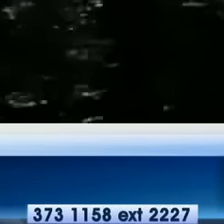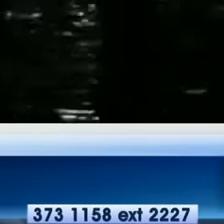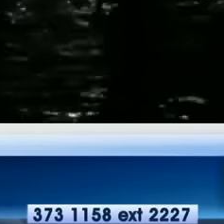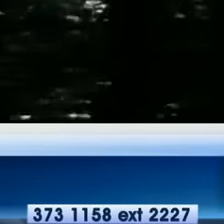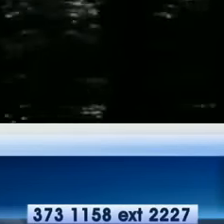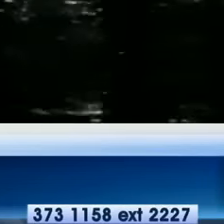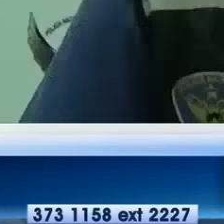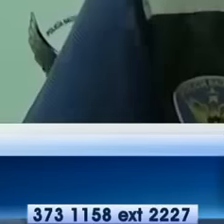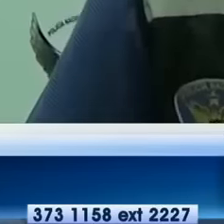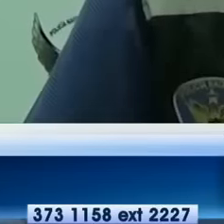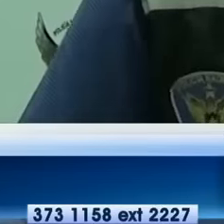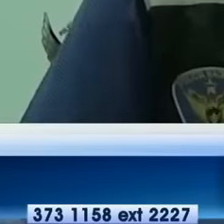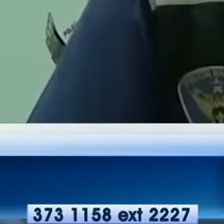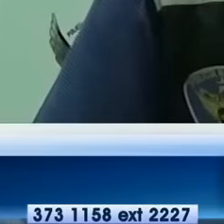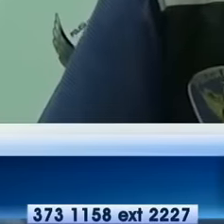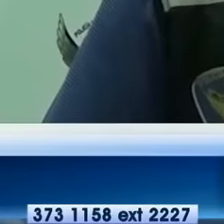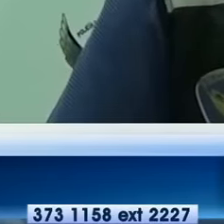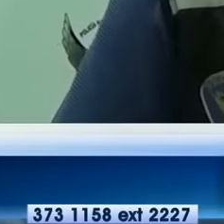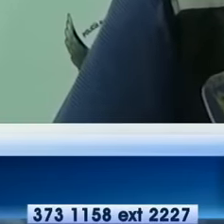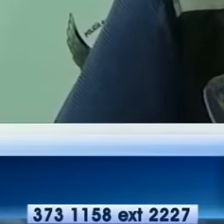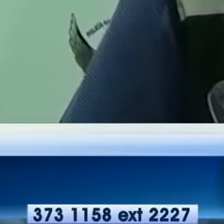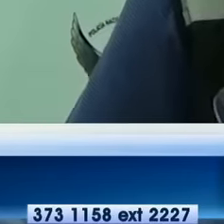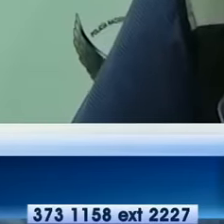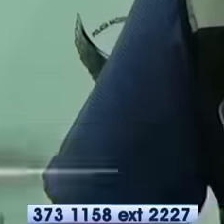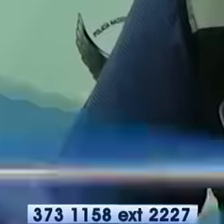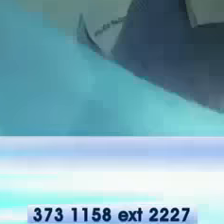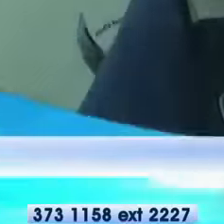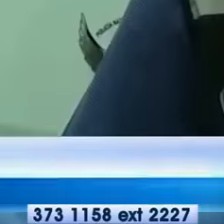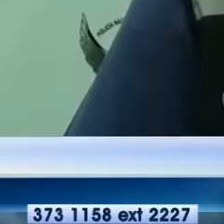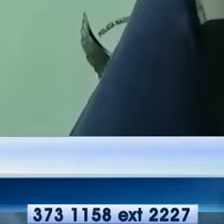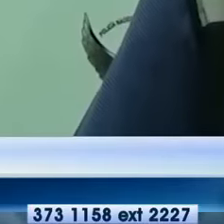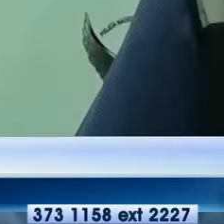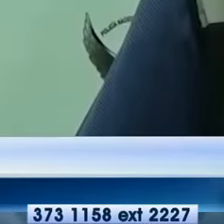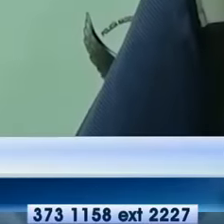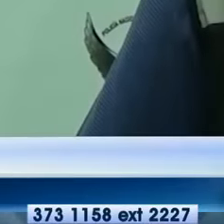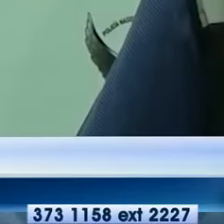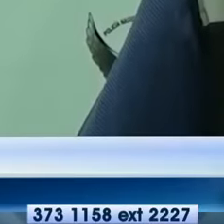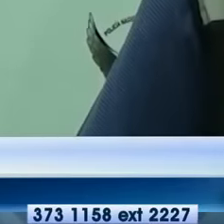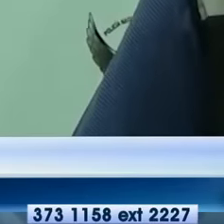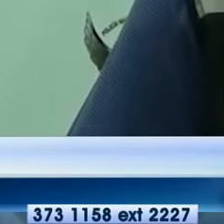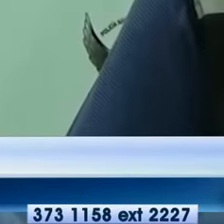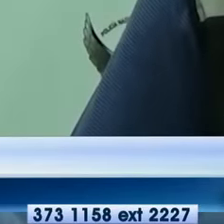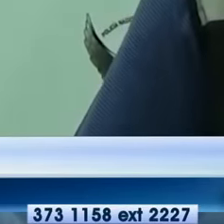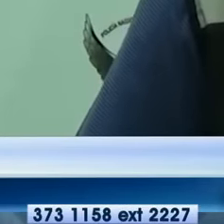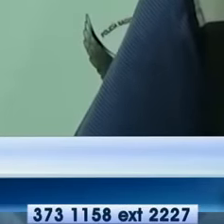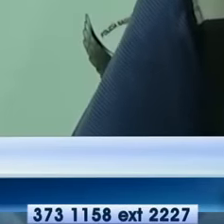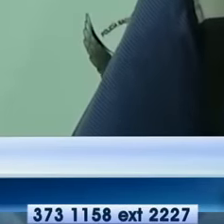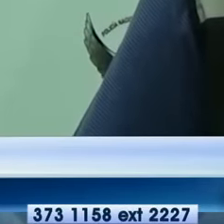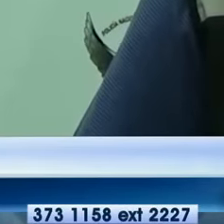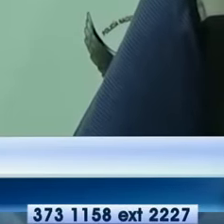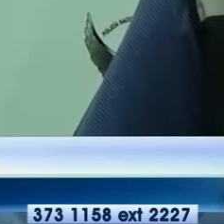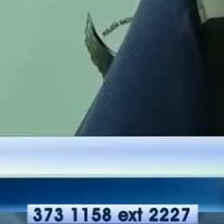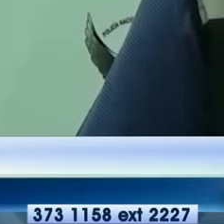mercados internacionales. Aparentemente habría sido traída desde Colombia y estaba